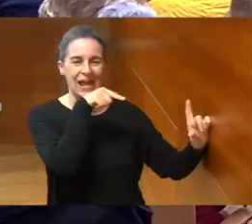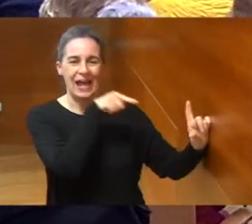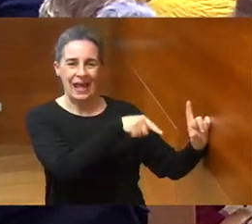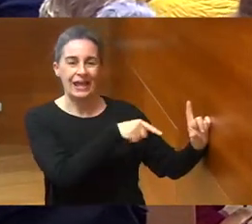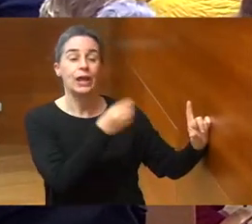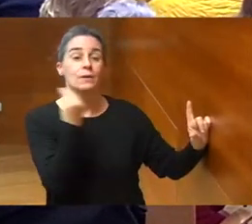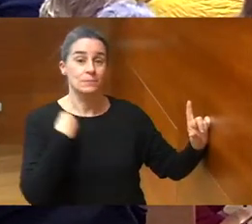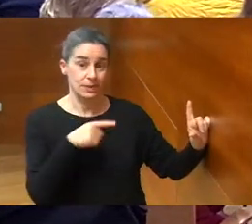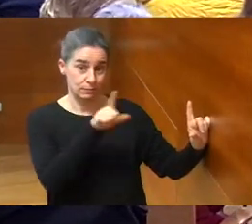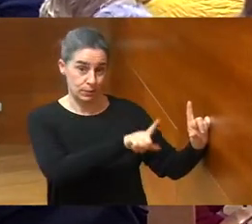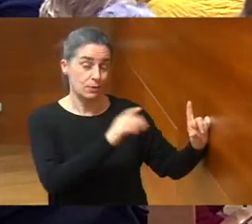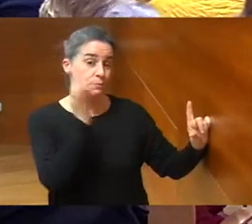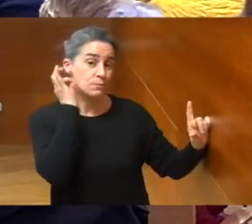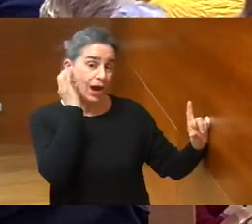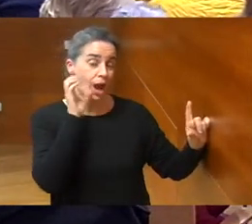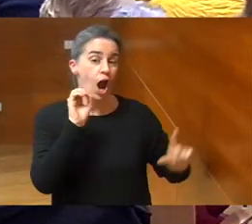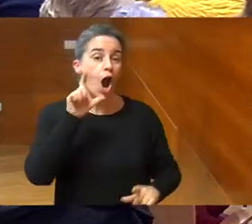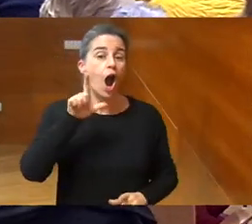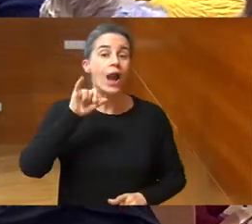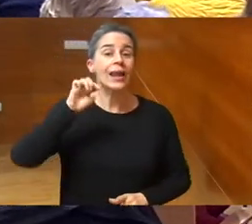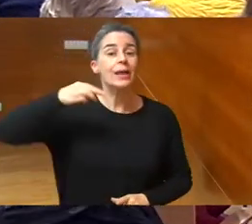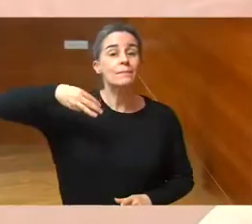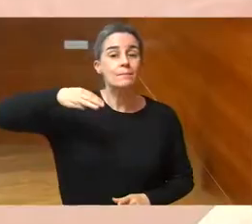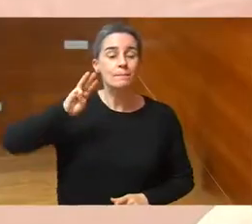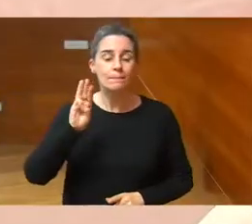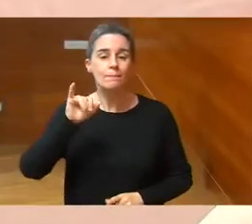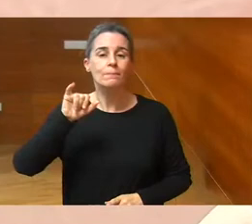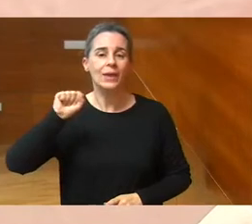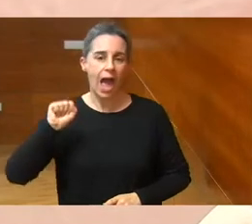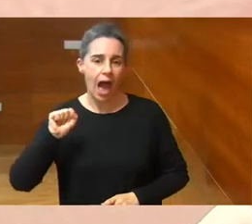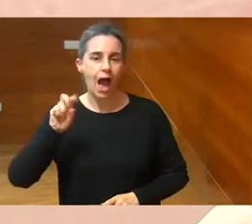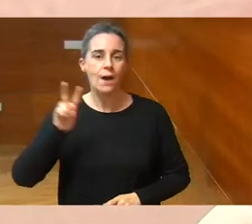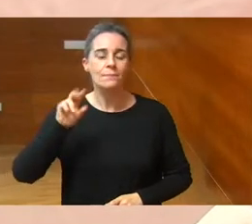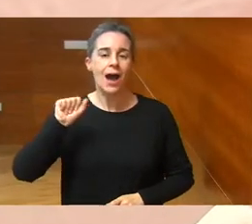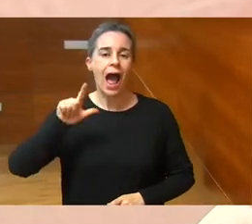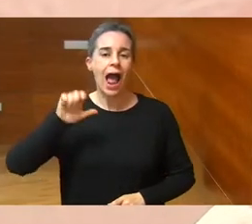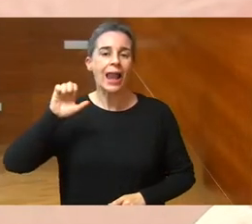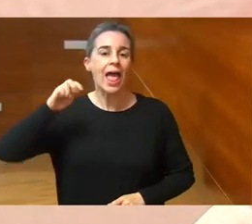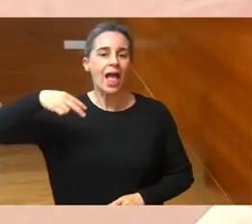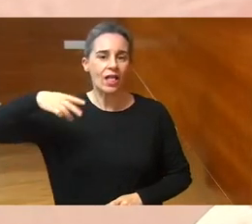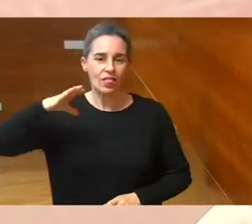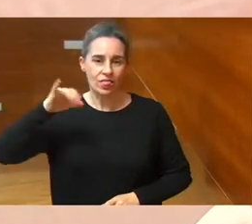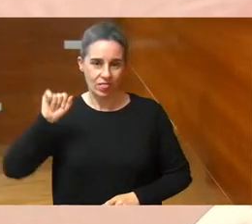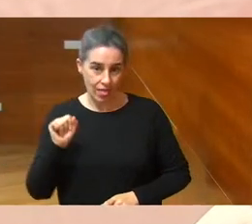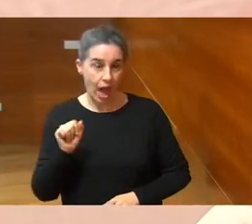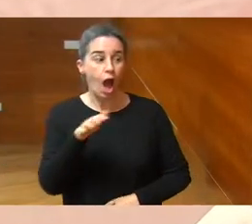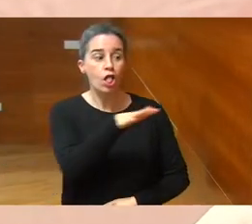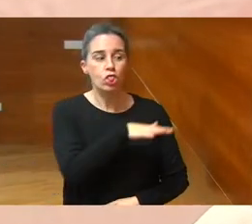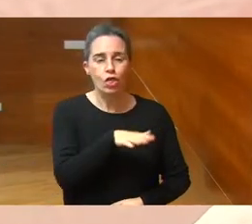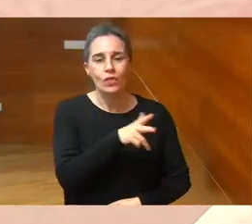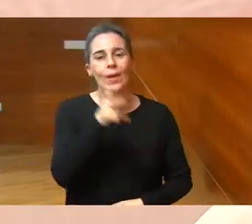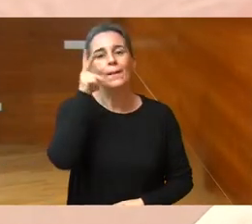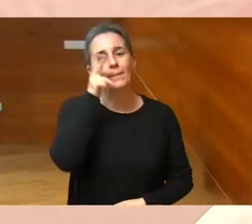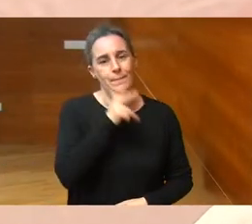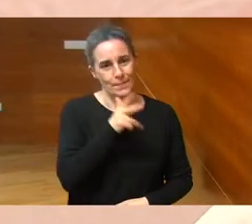Olimpia Valencia vainos Guevara amigo a una historia de